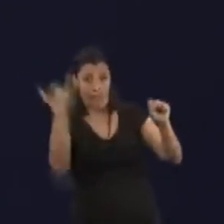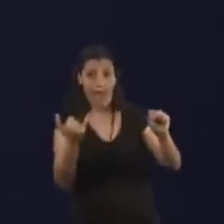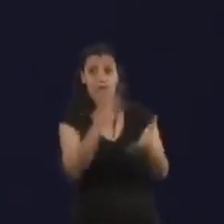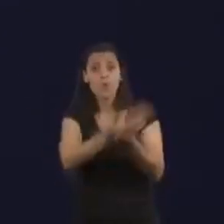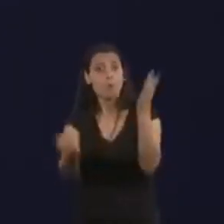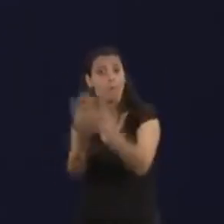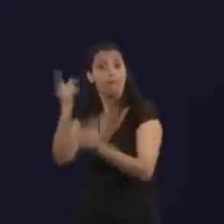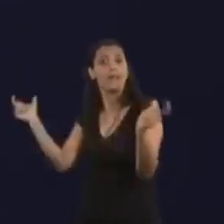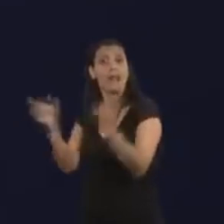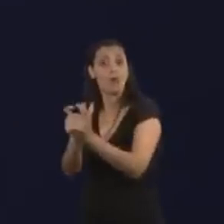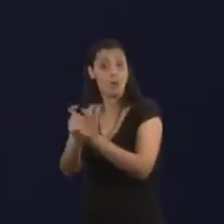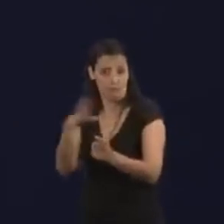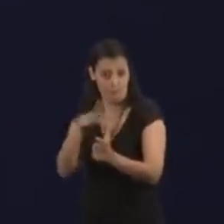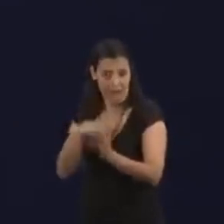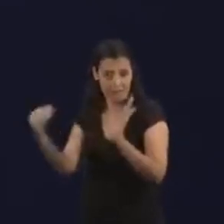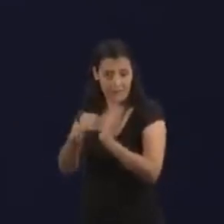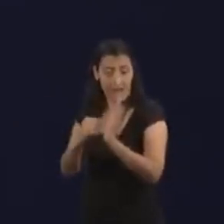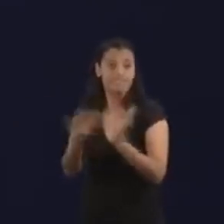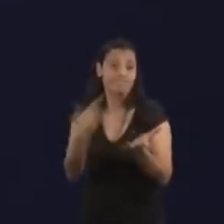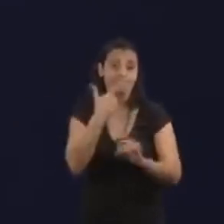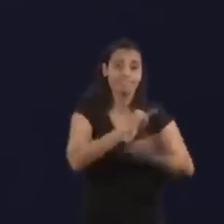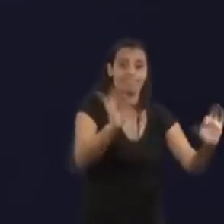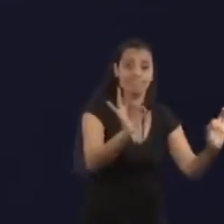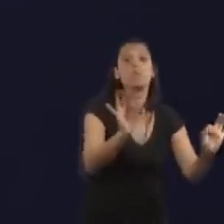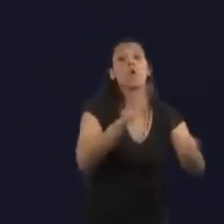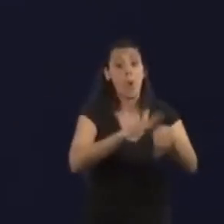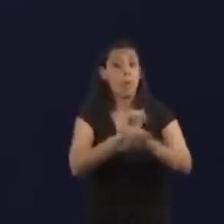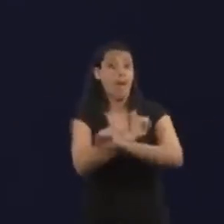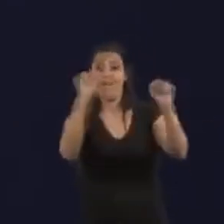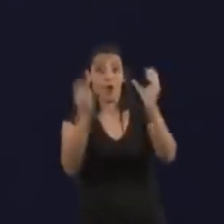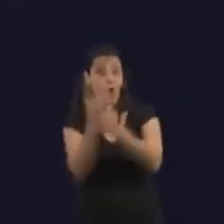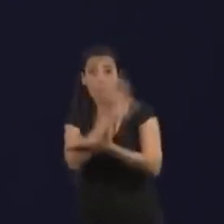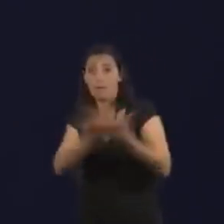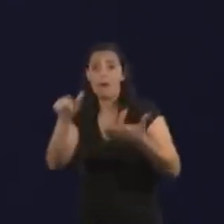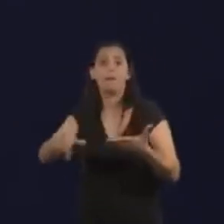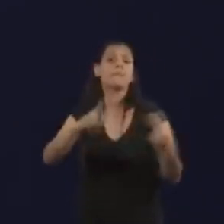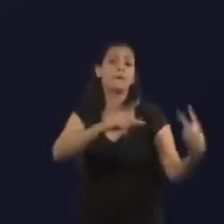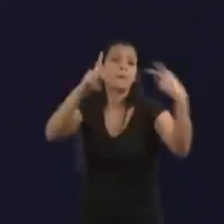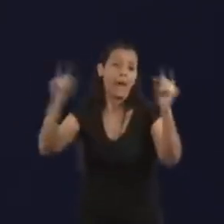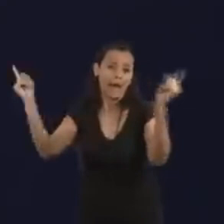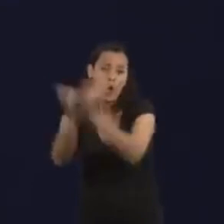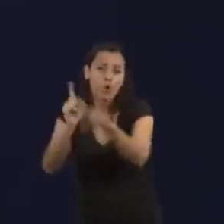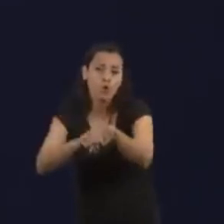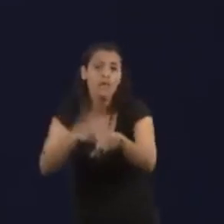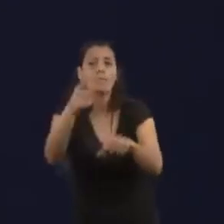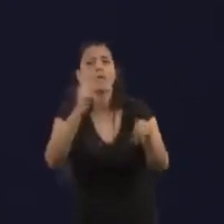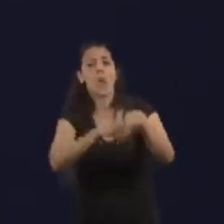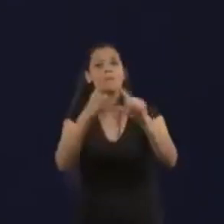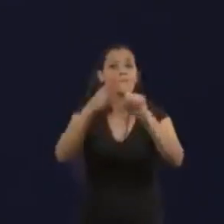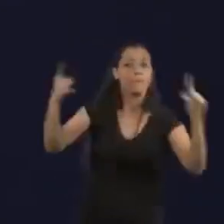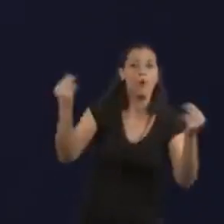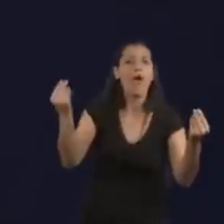yo les termino de de de transmitir a ustedes Este es un viaje muy corto donde la verdad es que no va a haber mucho tiempo para